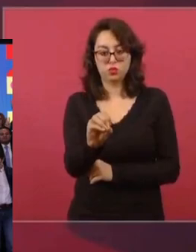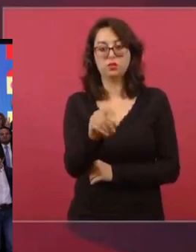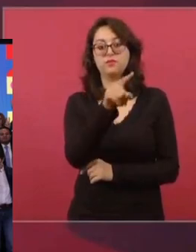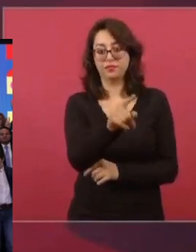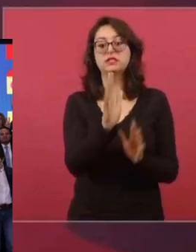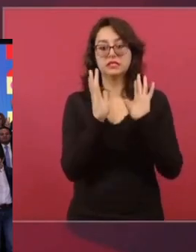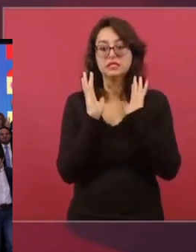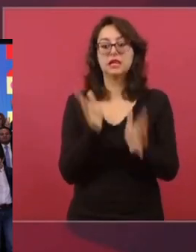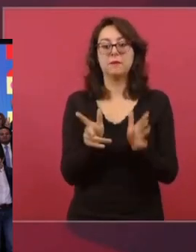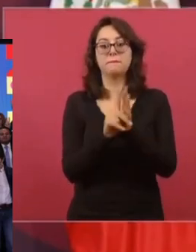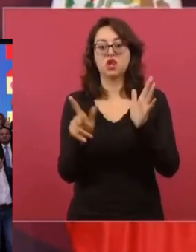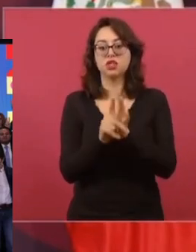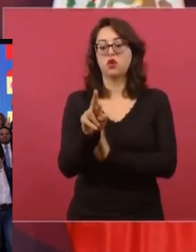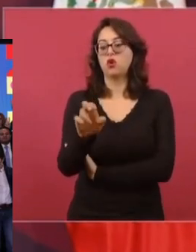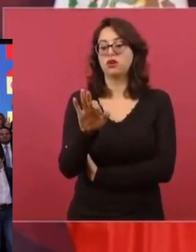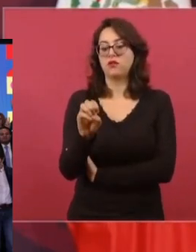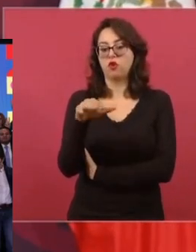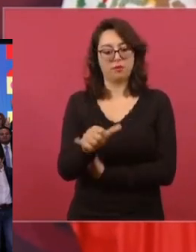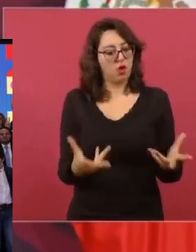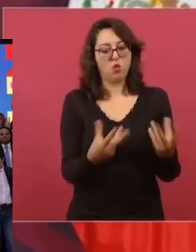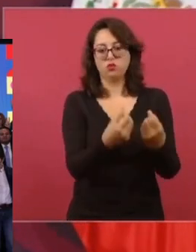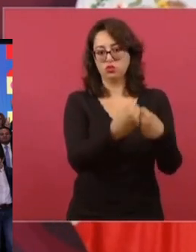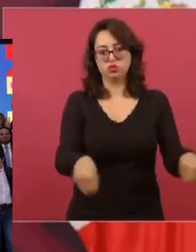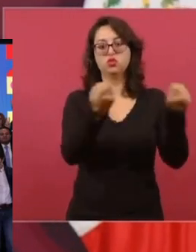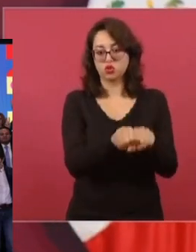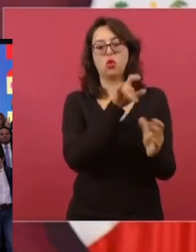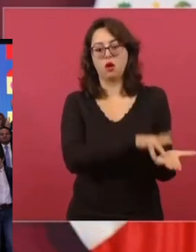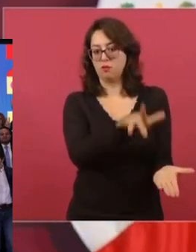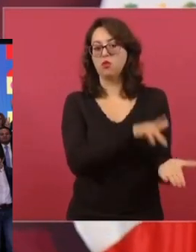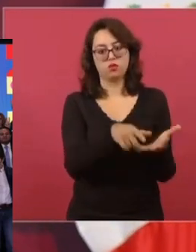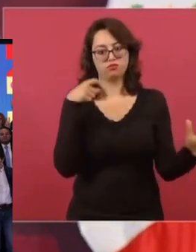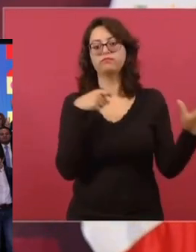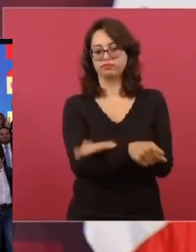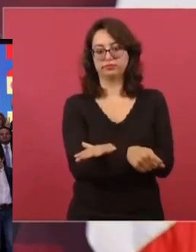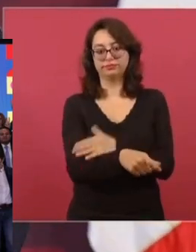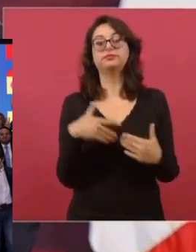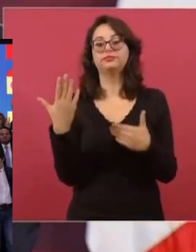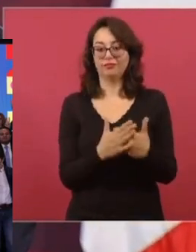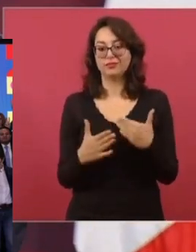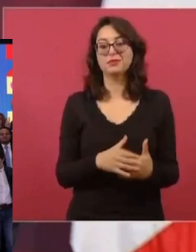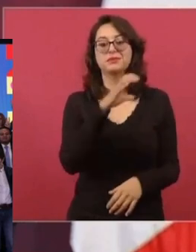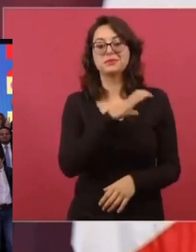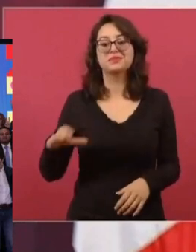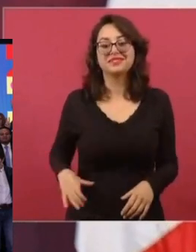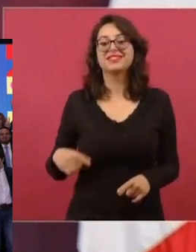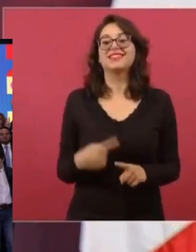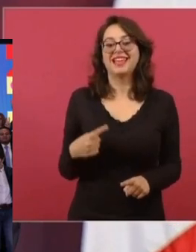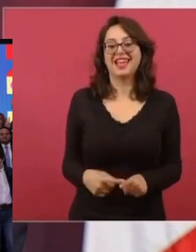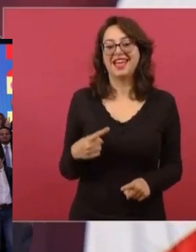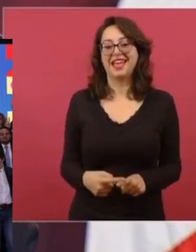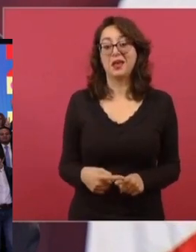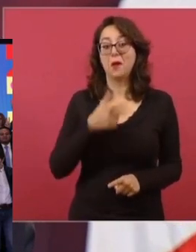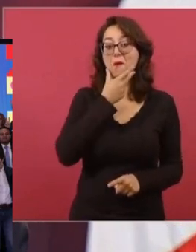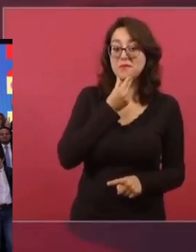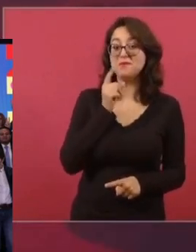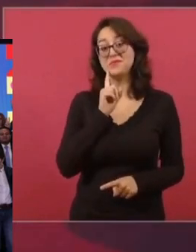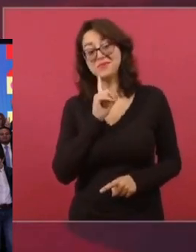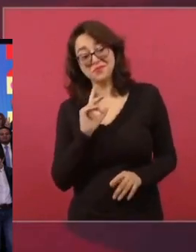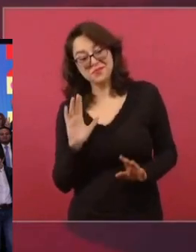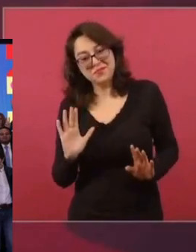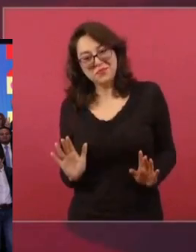Ya está el acuerdo, Junco está apoyando, ya. Y a quien voy a dar a conocer, que va a ser representante, hombre o mujer,